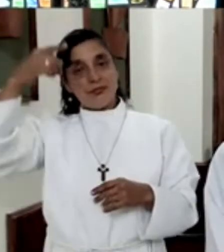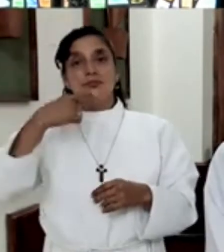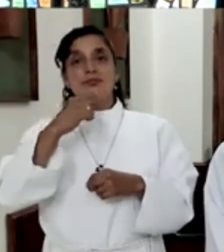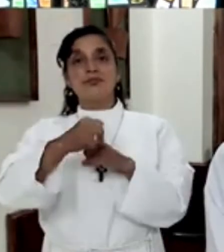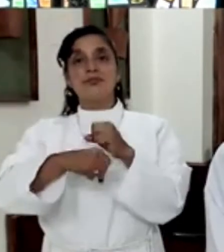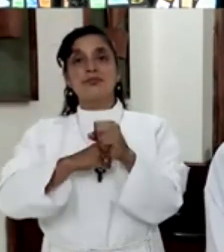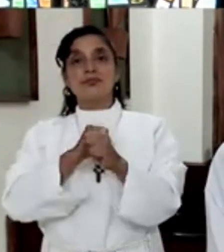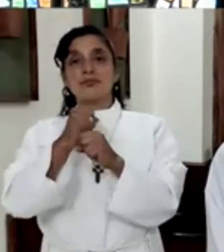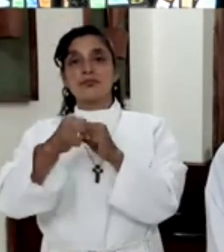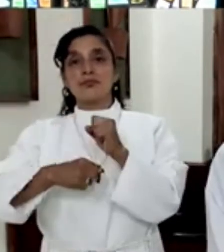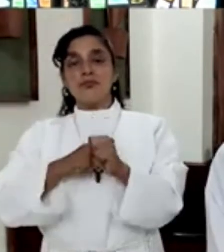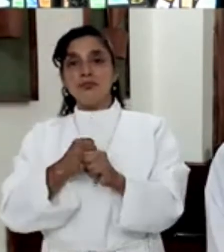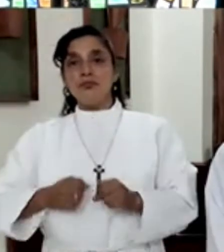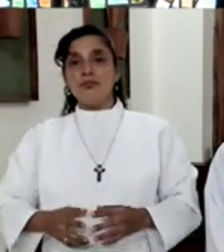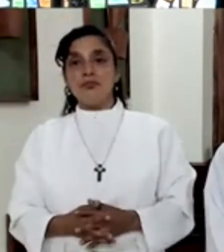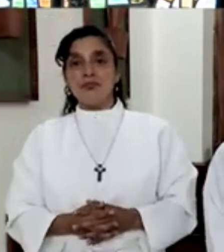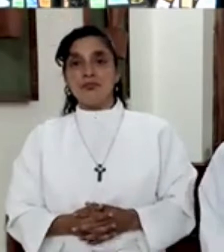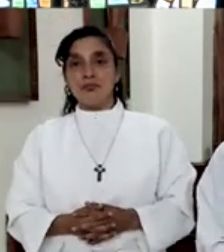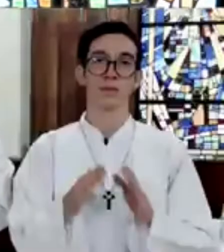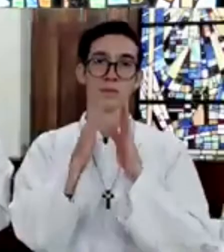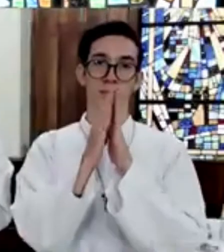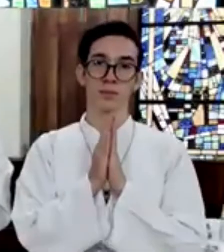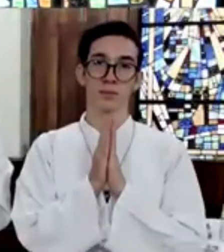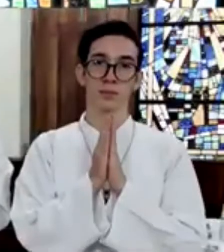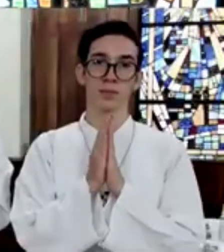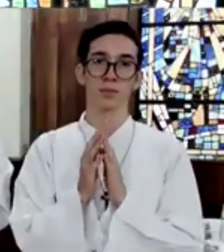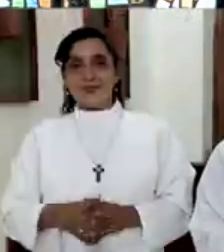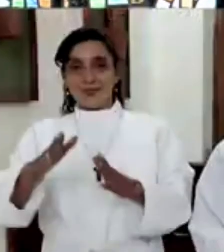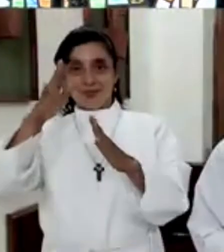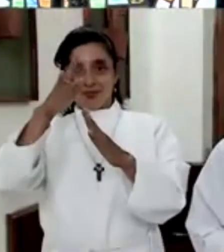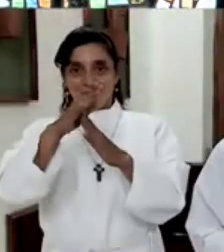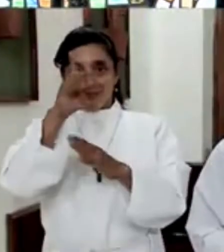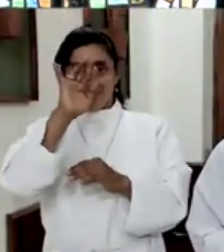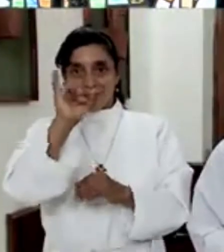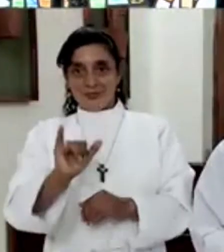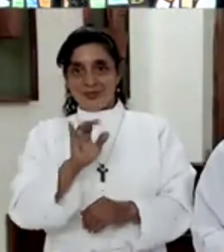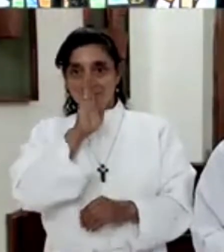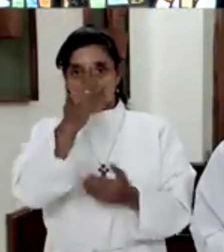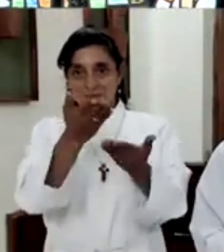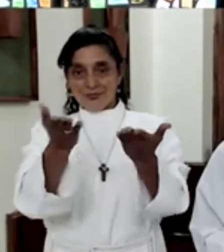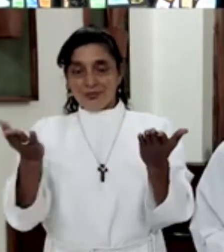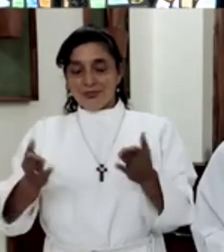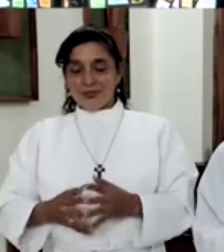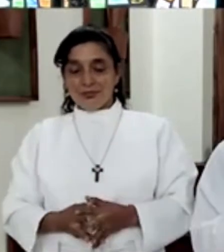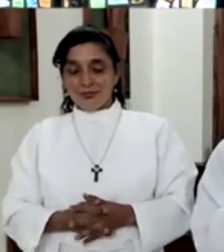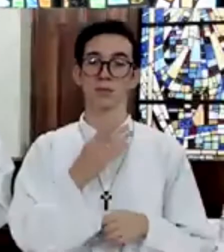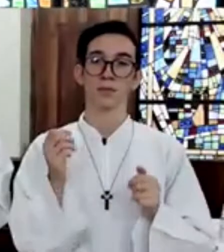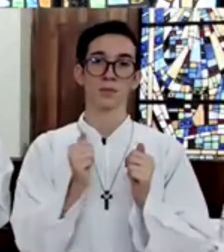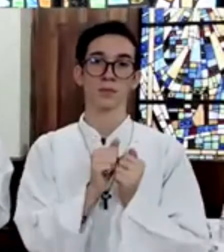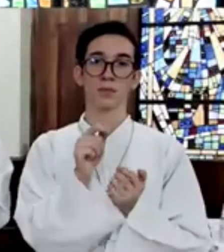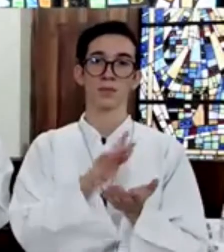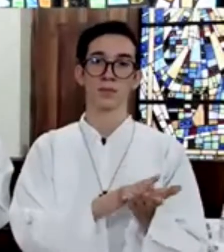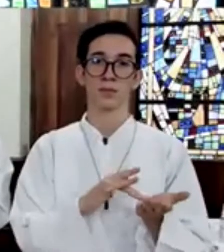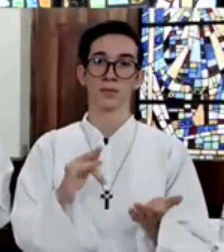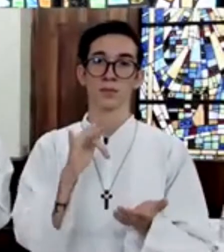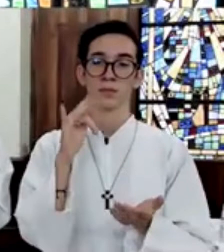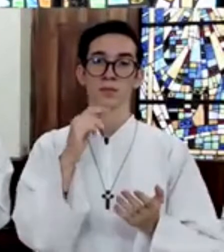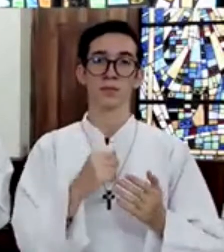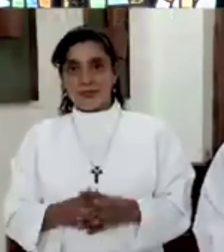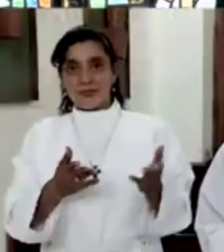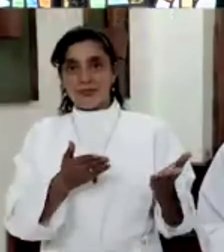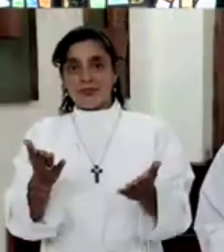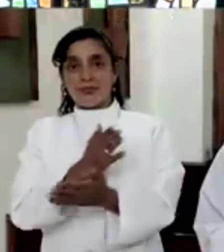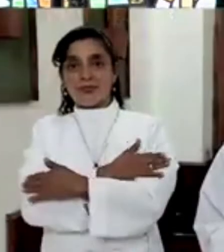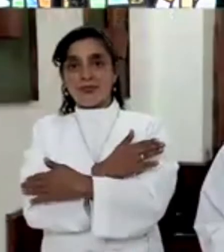que vives y reinas por los siglos de los siglos. Amén. La paz del Señor esté siempre con ustedes. Y con su espíritu.